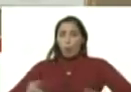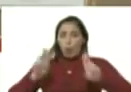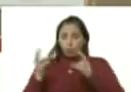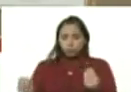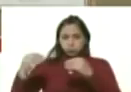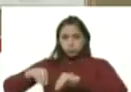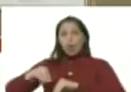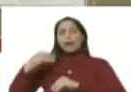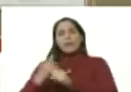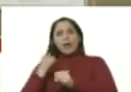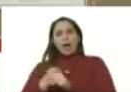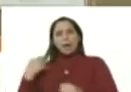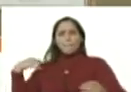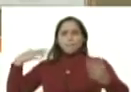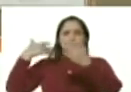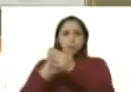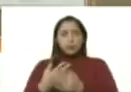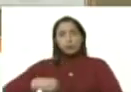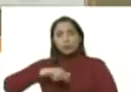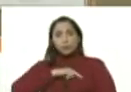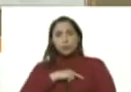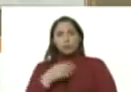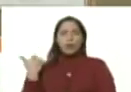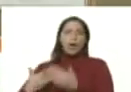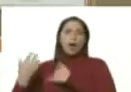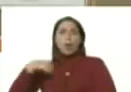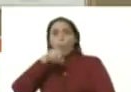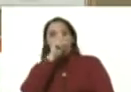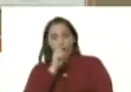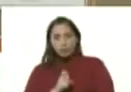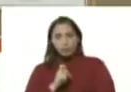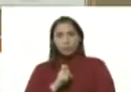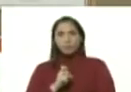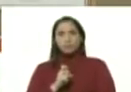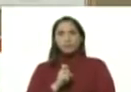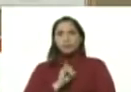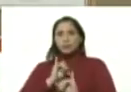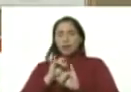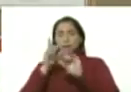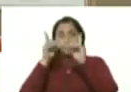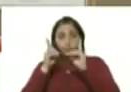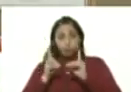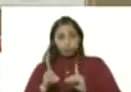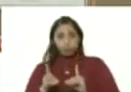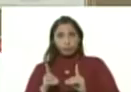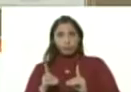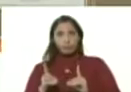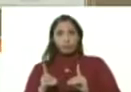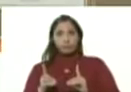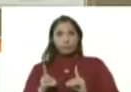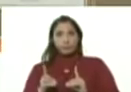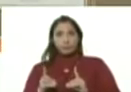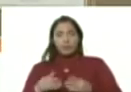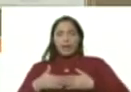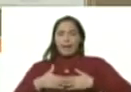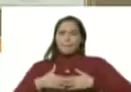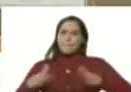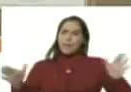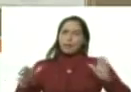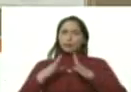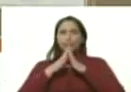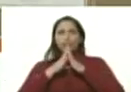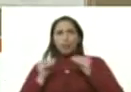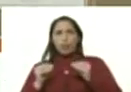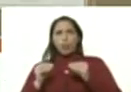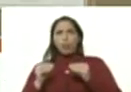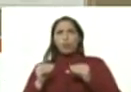venido trabajando con nosotros desde hace más de un año, y que este año definitivamente hemos abierto todas las compuertas